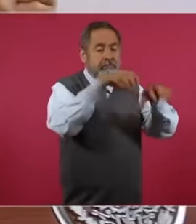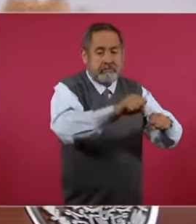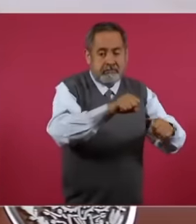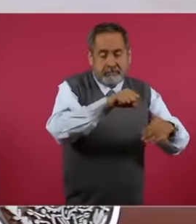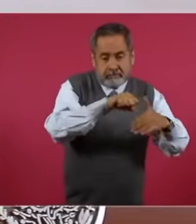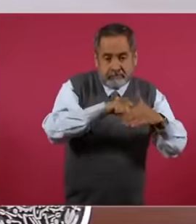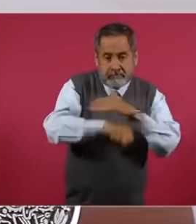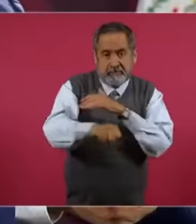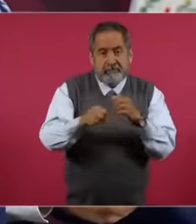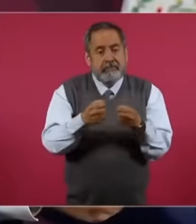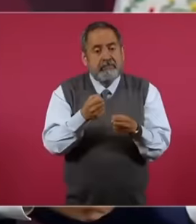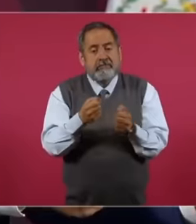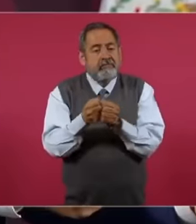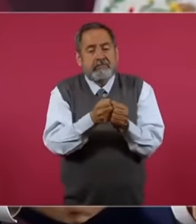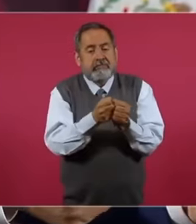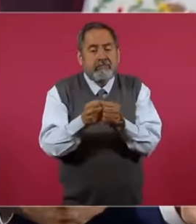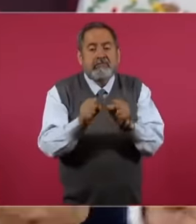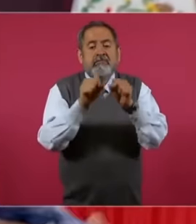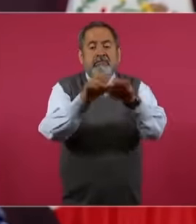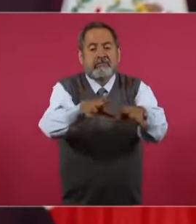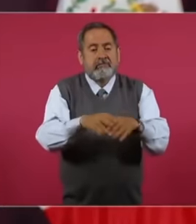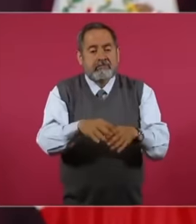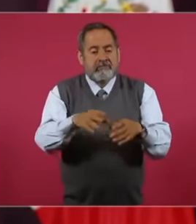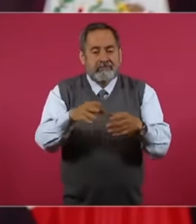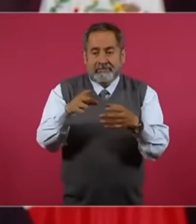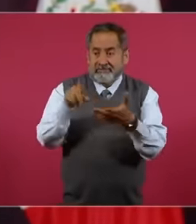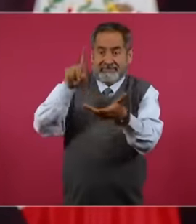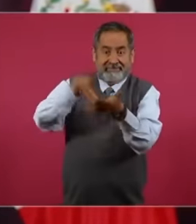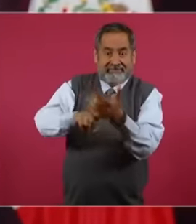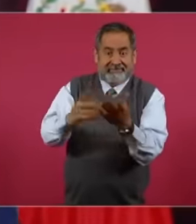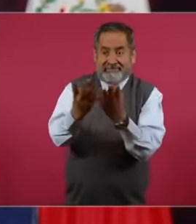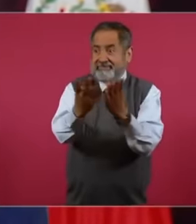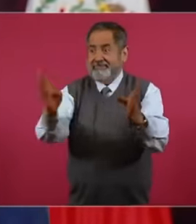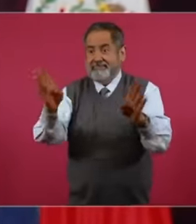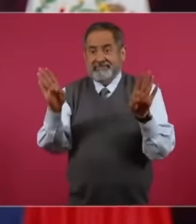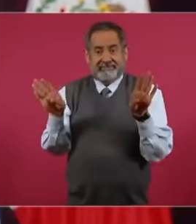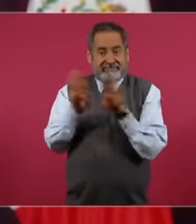los llevan al batallón,